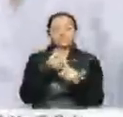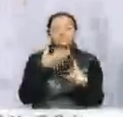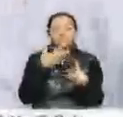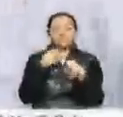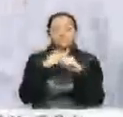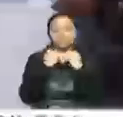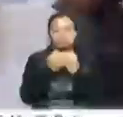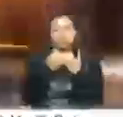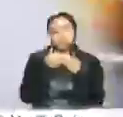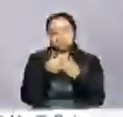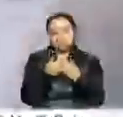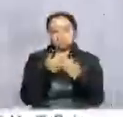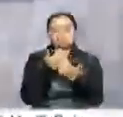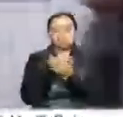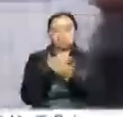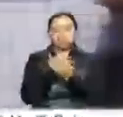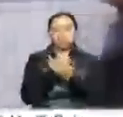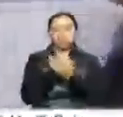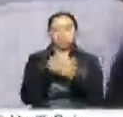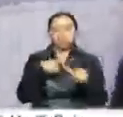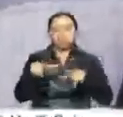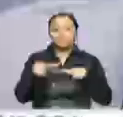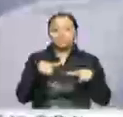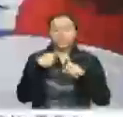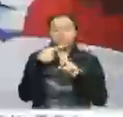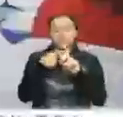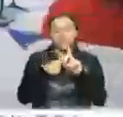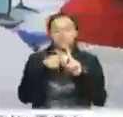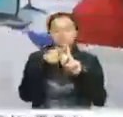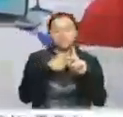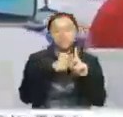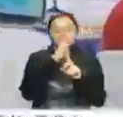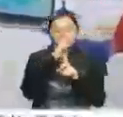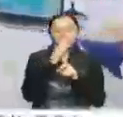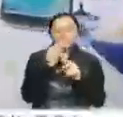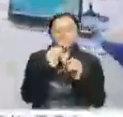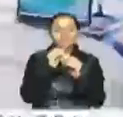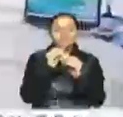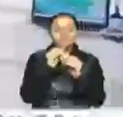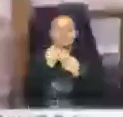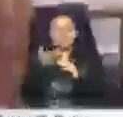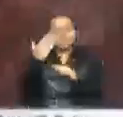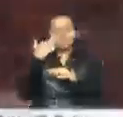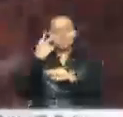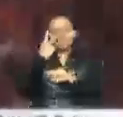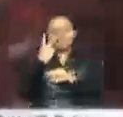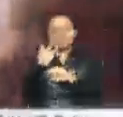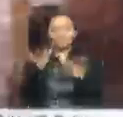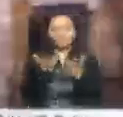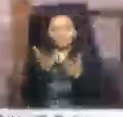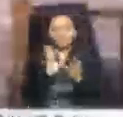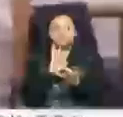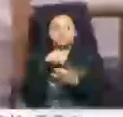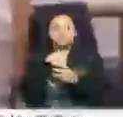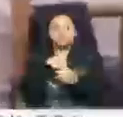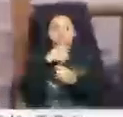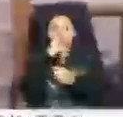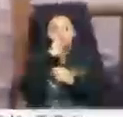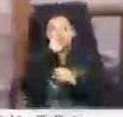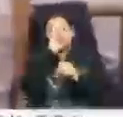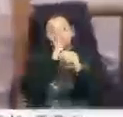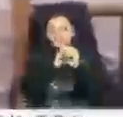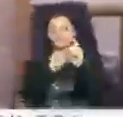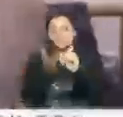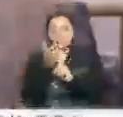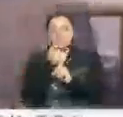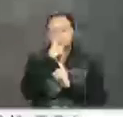social, económico en las ciudades o poblaciones donde mensualmente se realiza. De hecho, hubo gabinetes que se realizaron con este fin exclusivamente,